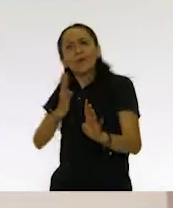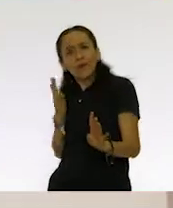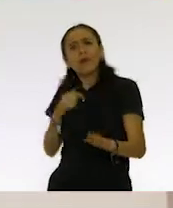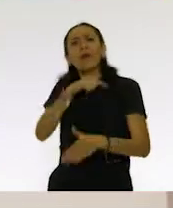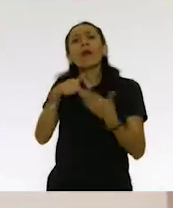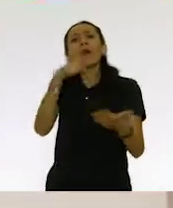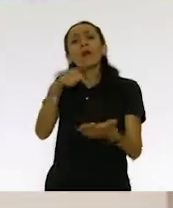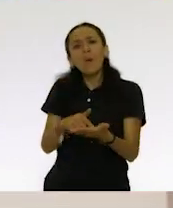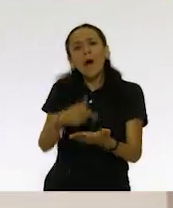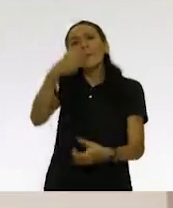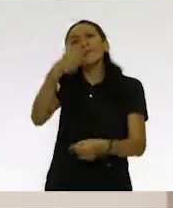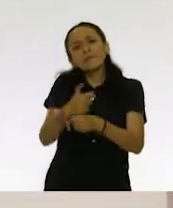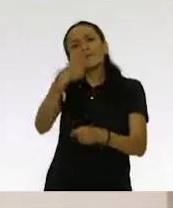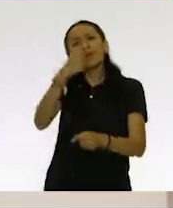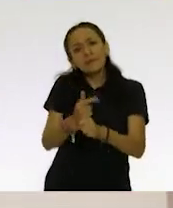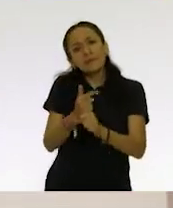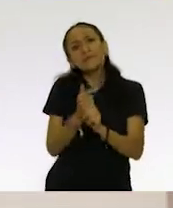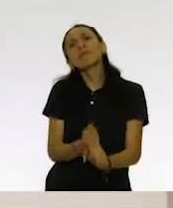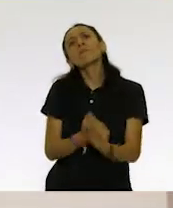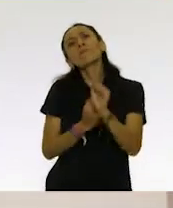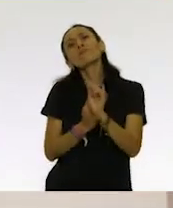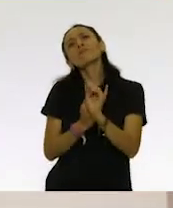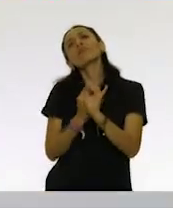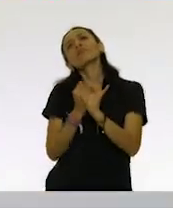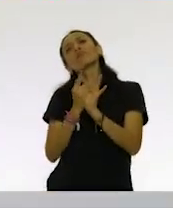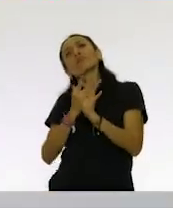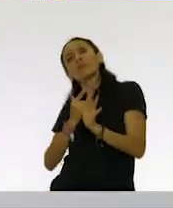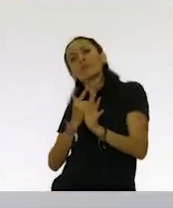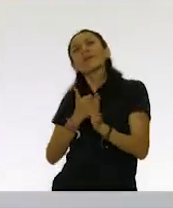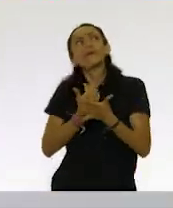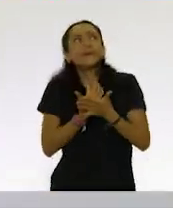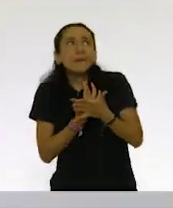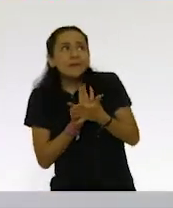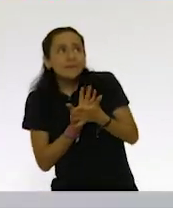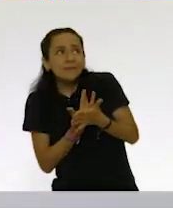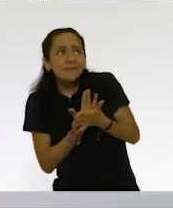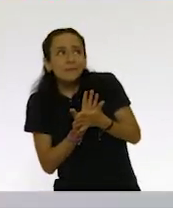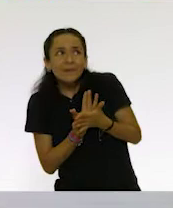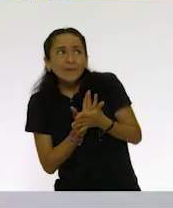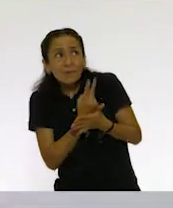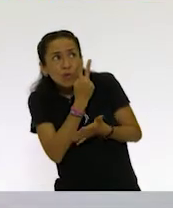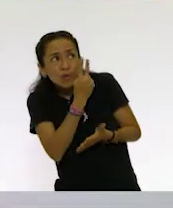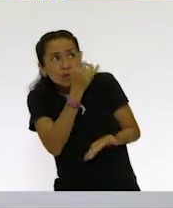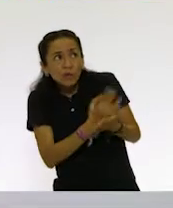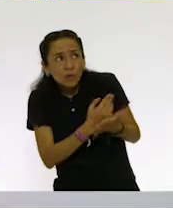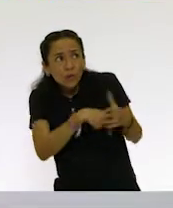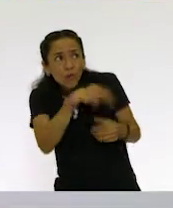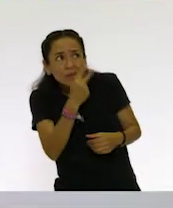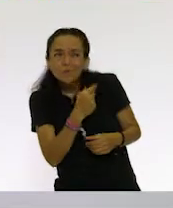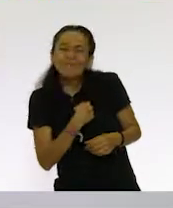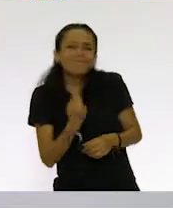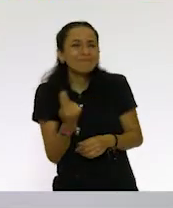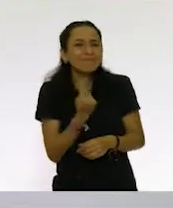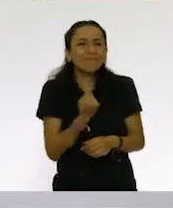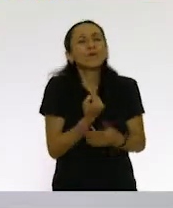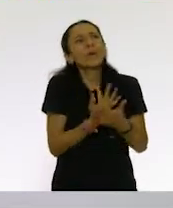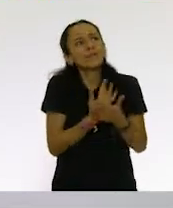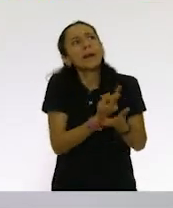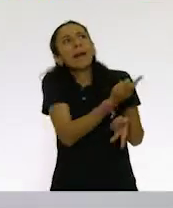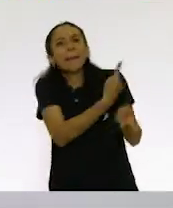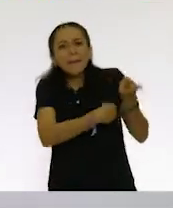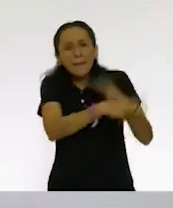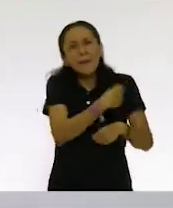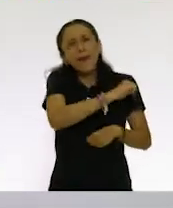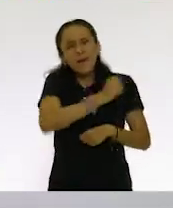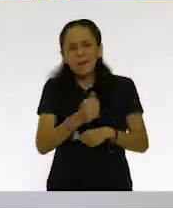que tuve que esperar a que pasara el siguiente transporte. Ay, Moni, no. A ver, espera. Es que no sé si te estoy